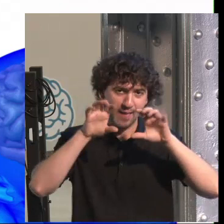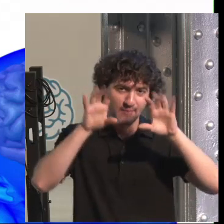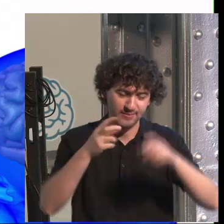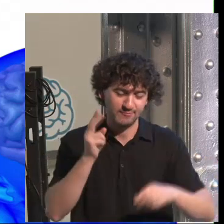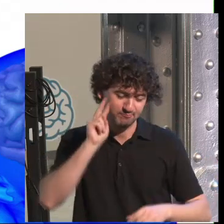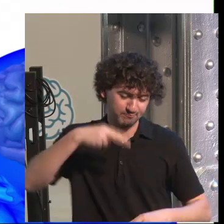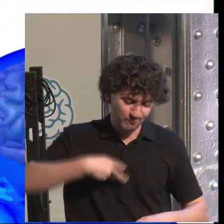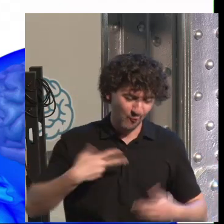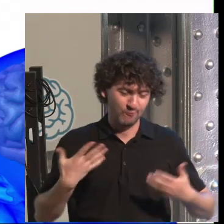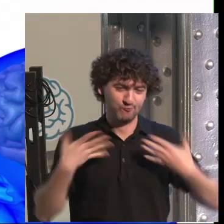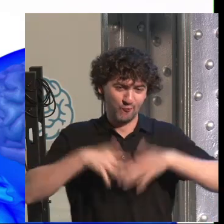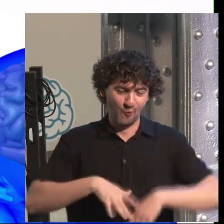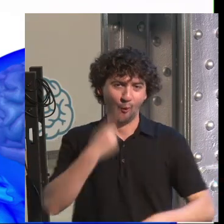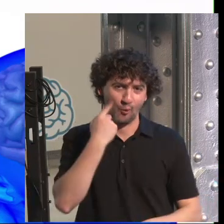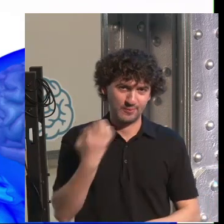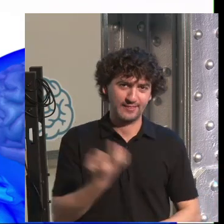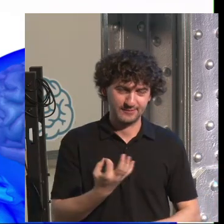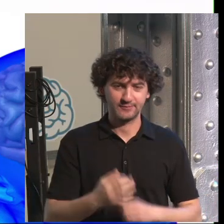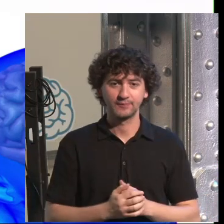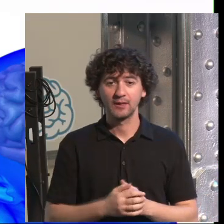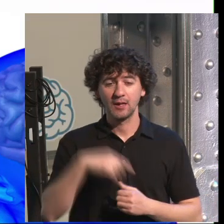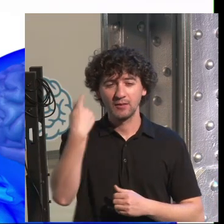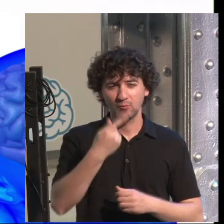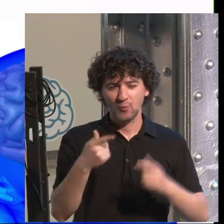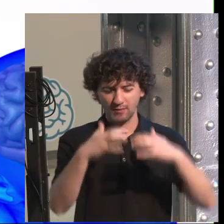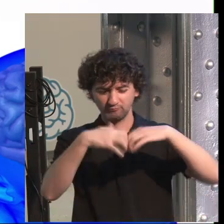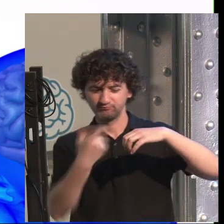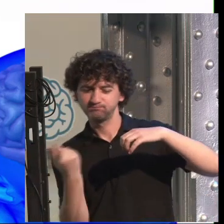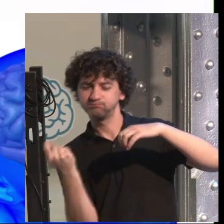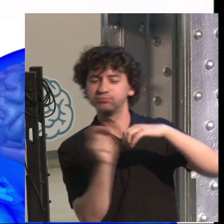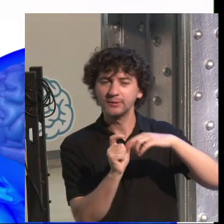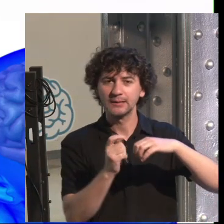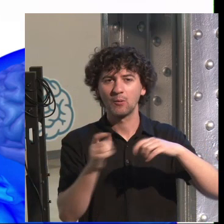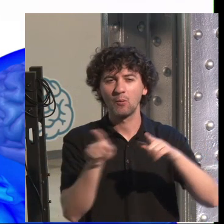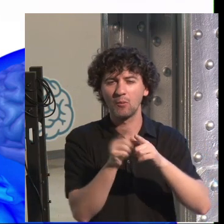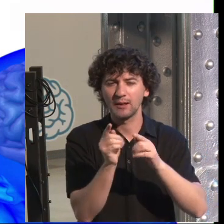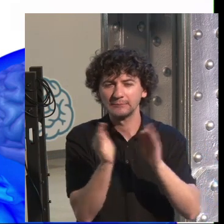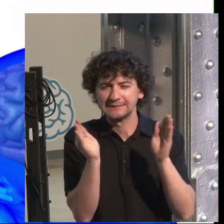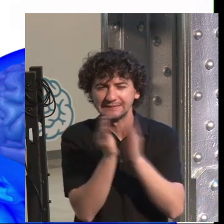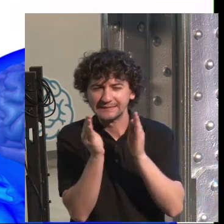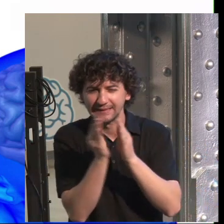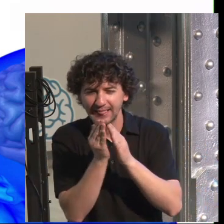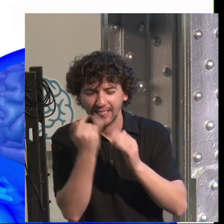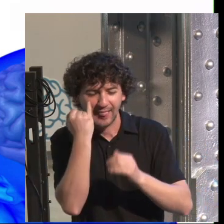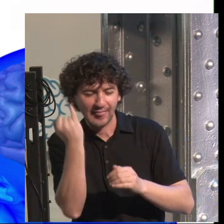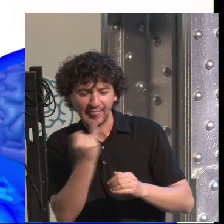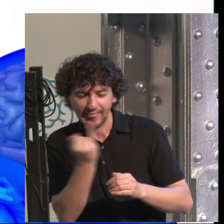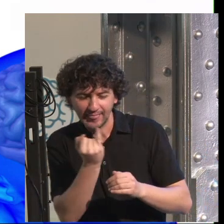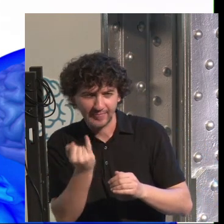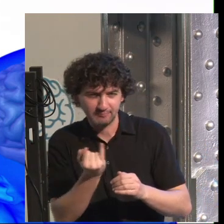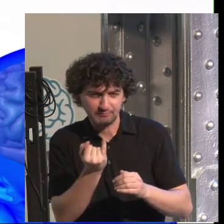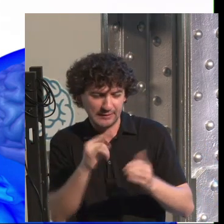Y la siguiente frontera en el contexto de los chips implantables es el utilizar nanotecnología, que es tecnología del tamaño de